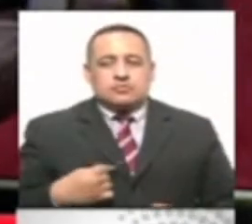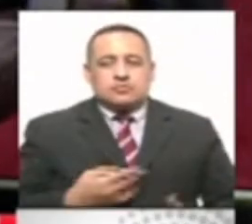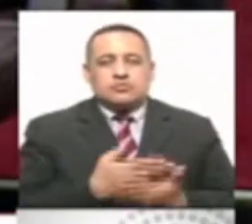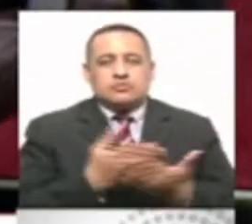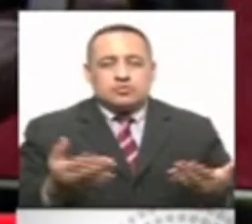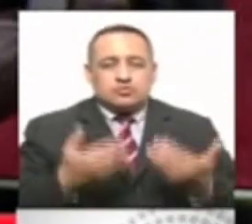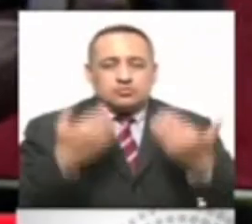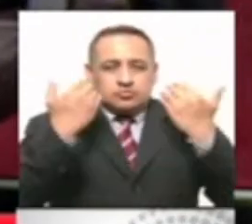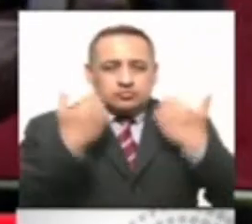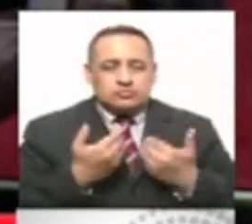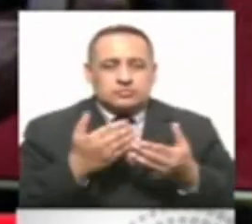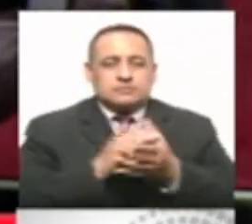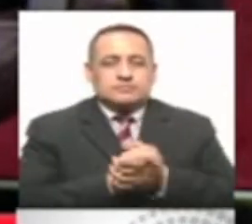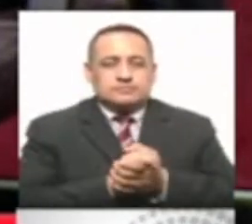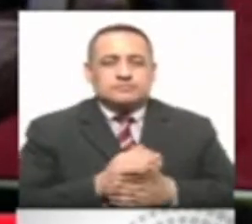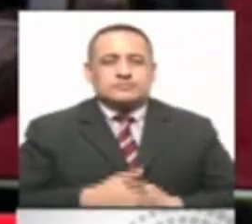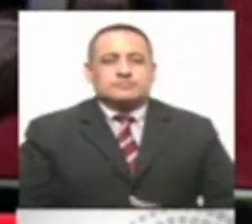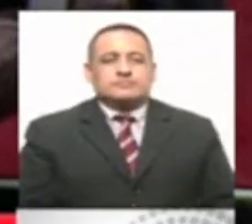apreciados colegas.